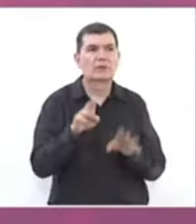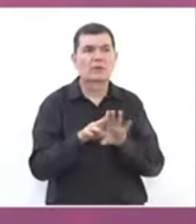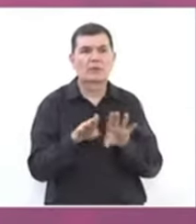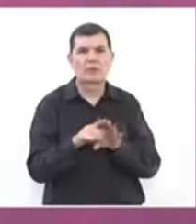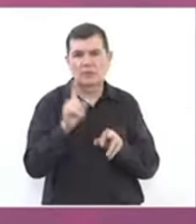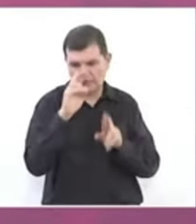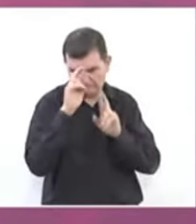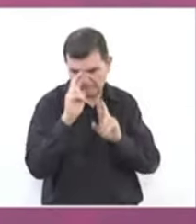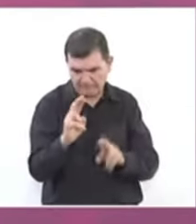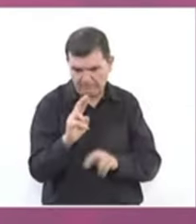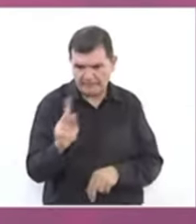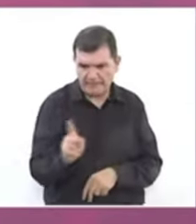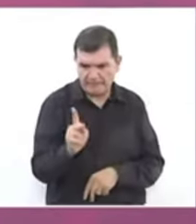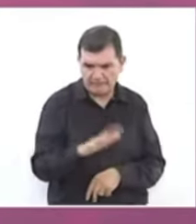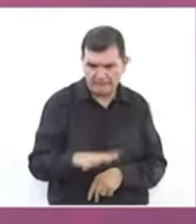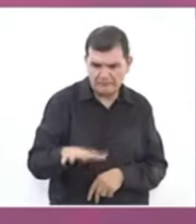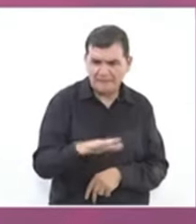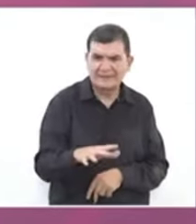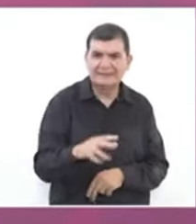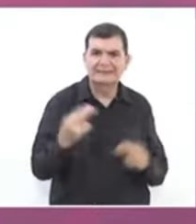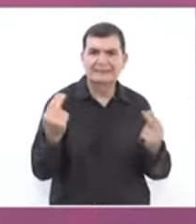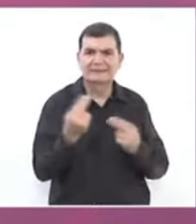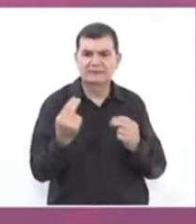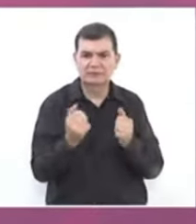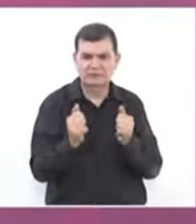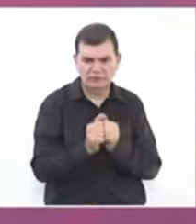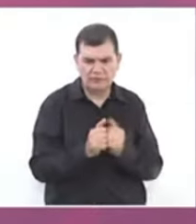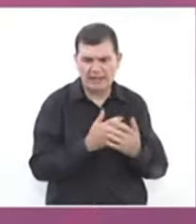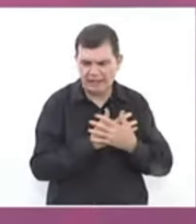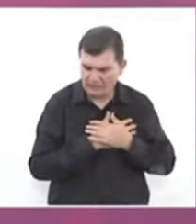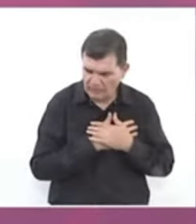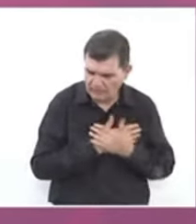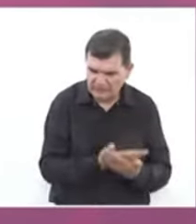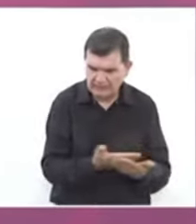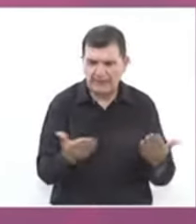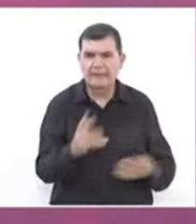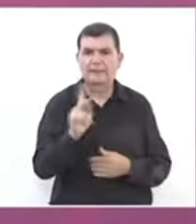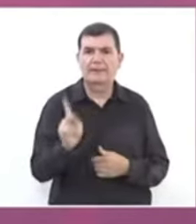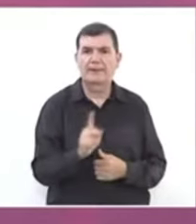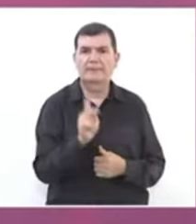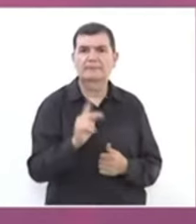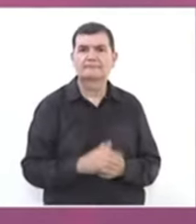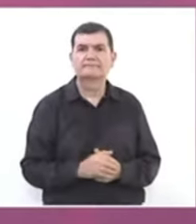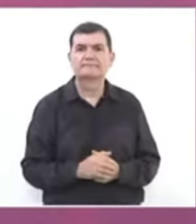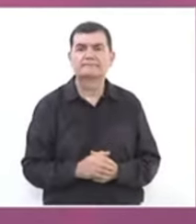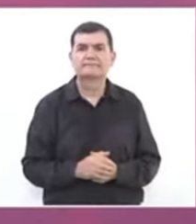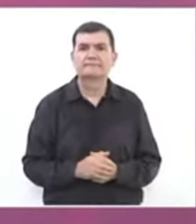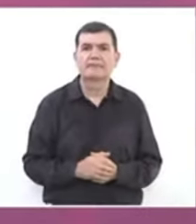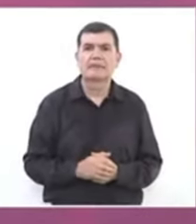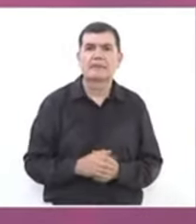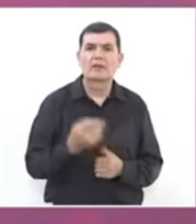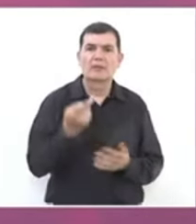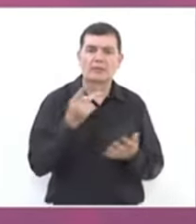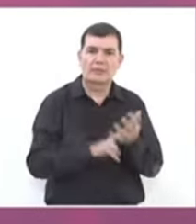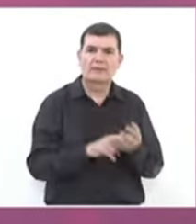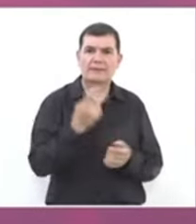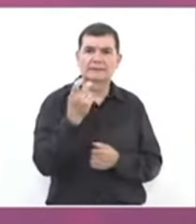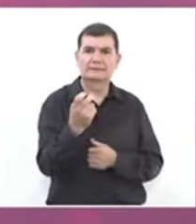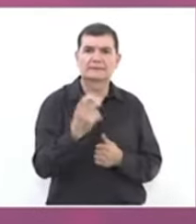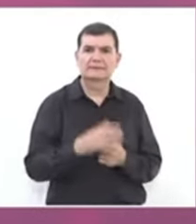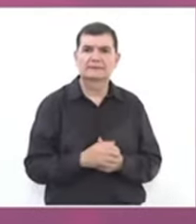que dice pueblo, el presidente. Hay que tenerle mucho amor al pueblo. Amor al pueblo. Y eso